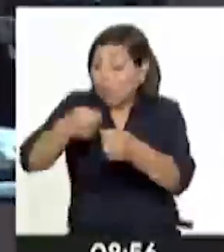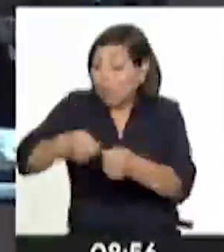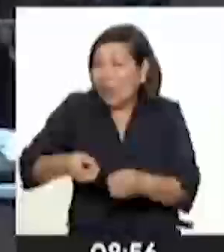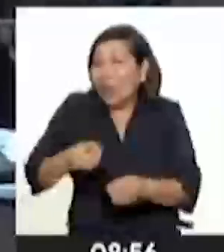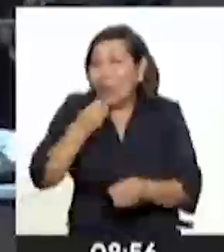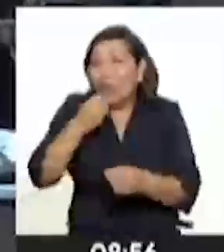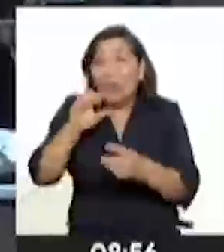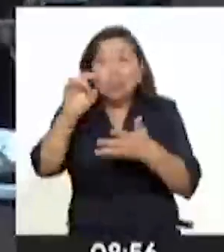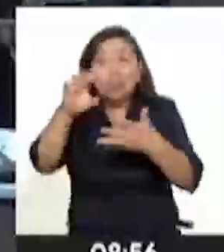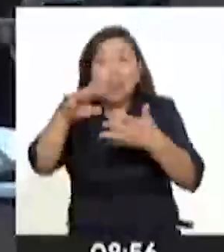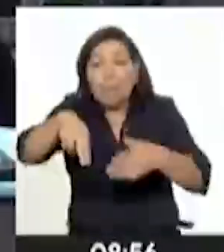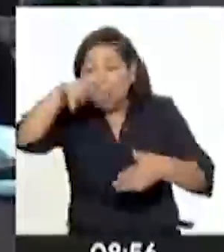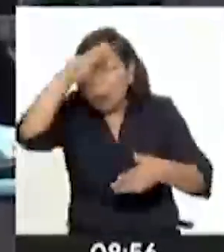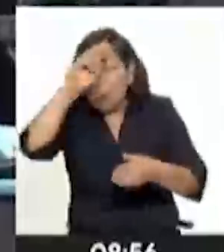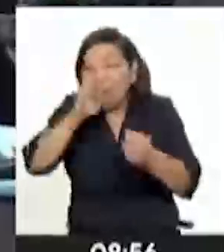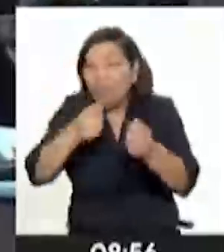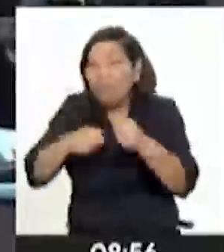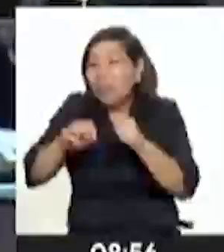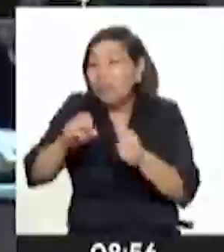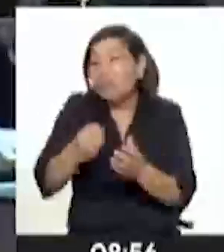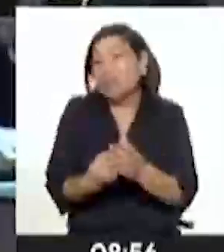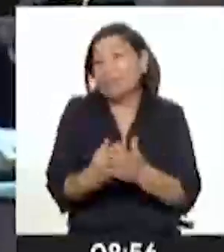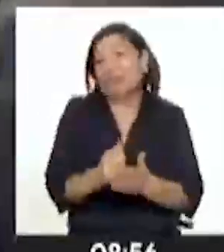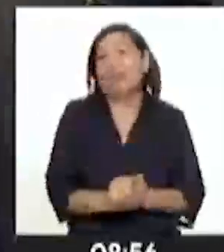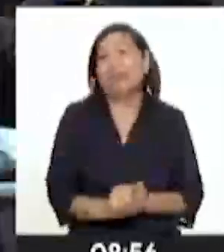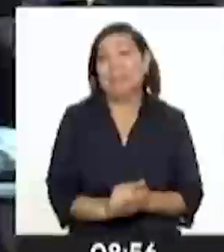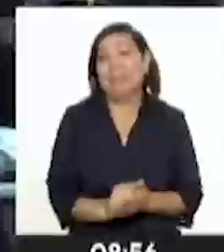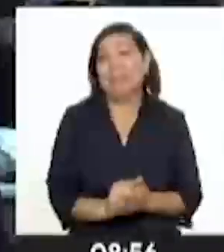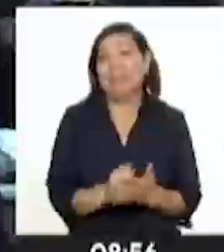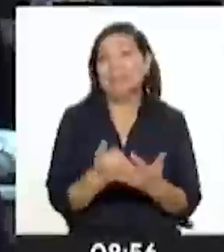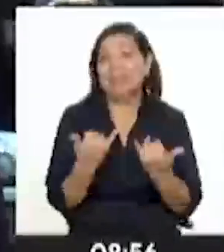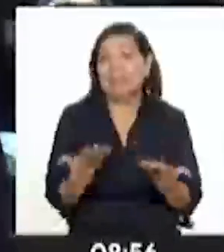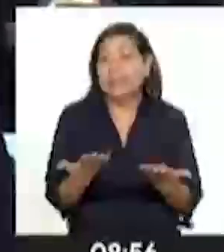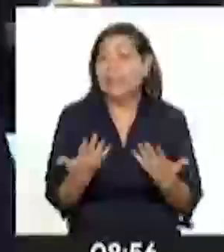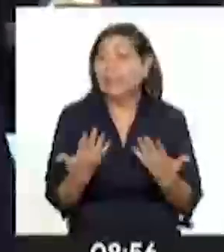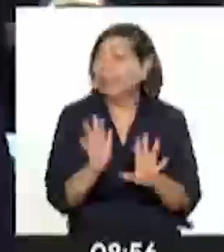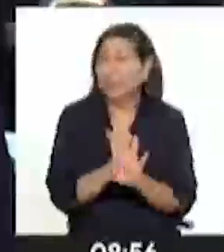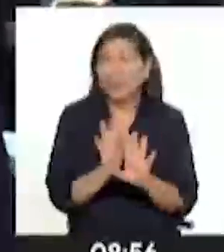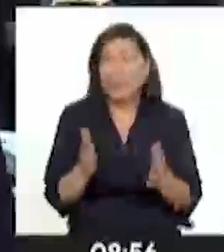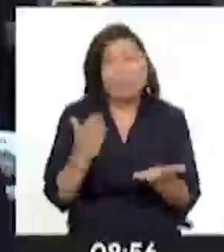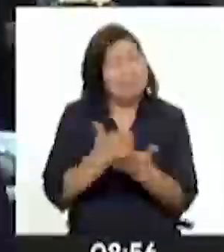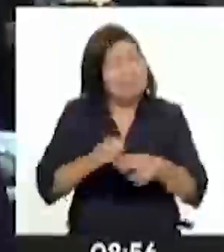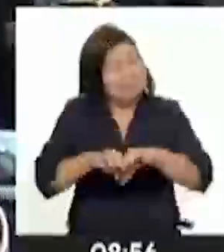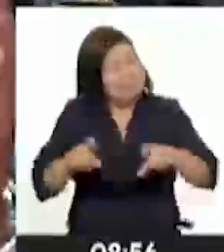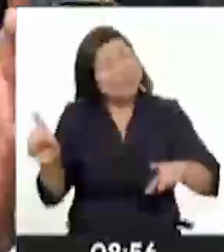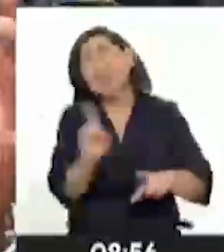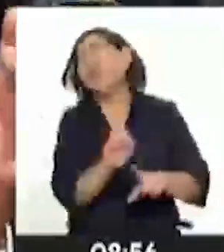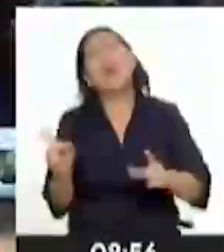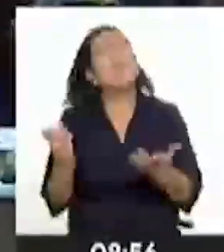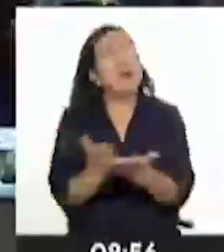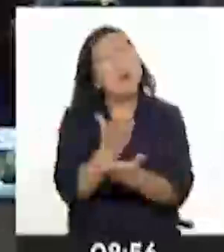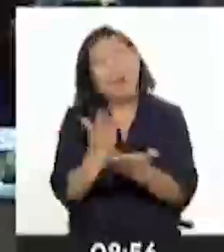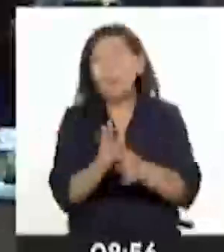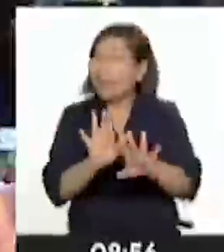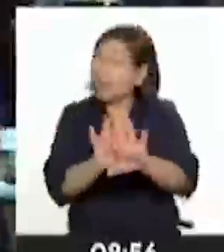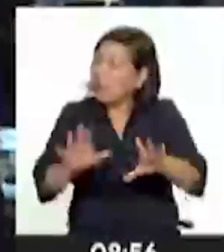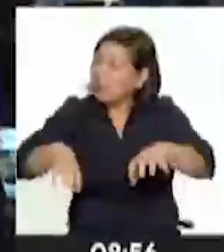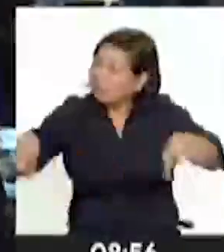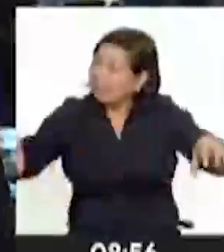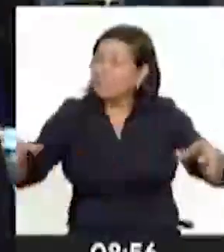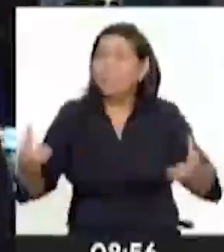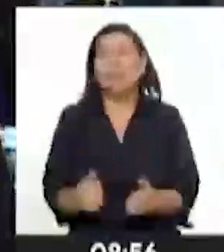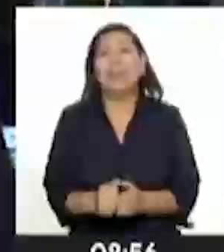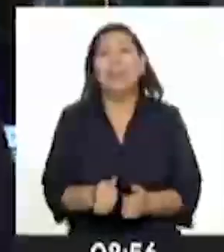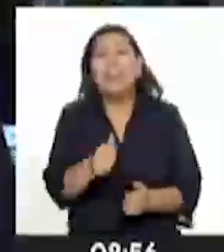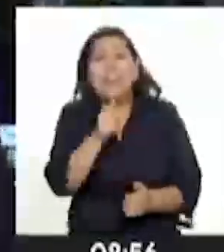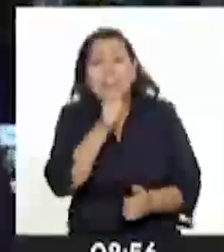va a estar muy interesado en eso. Y quería lanzar un mensaje, ¿no? Ya no más divisiones entre peruanos. Sector público,